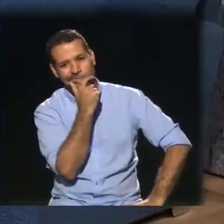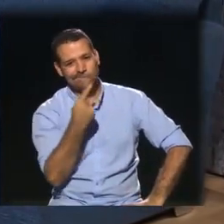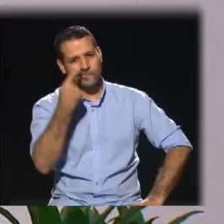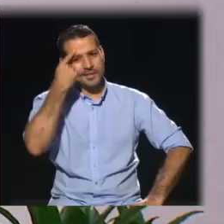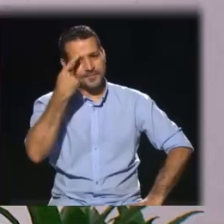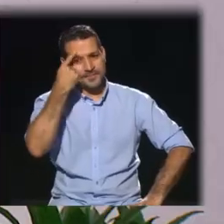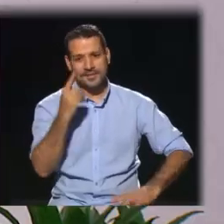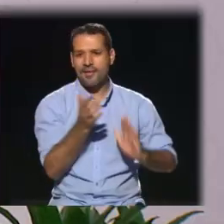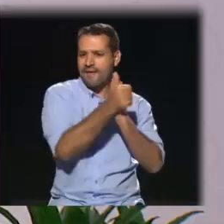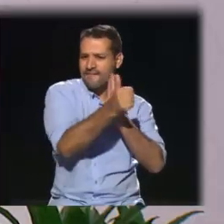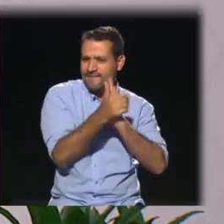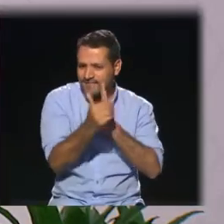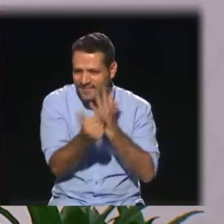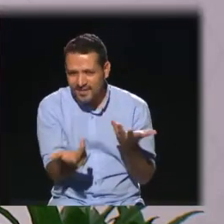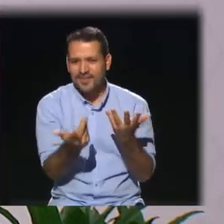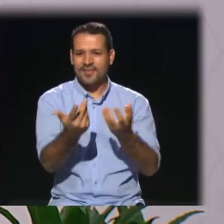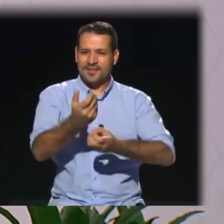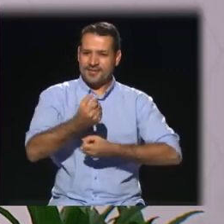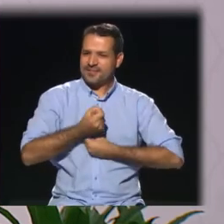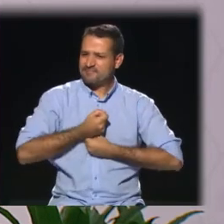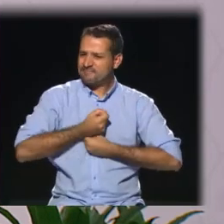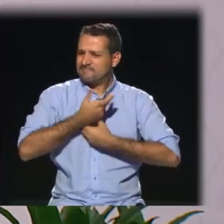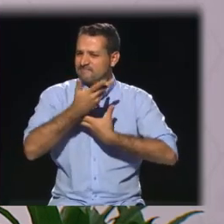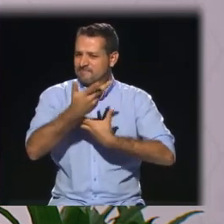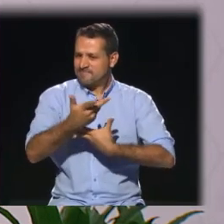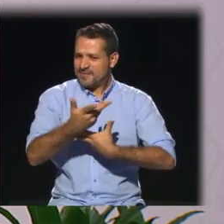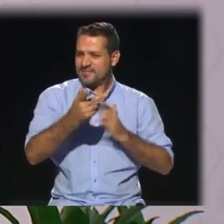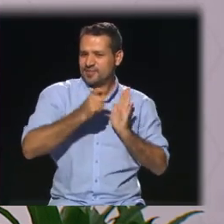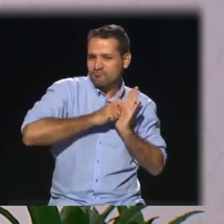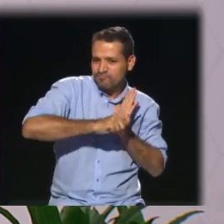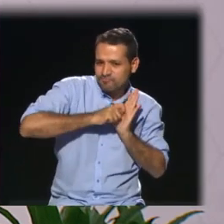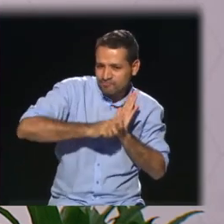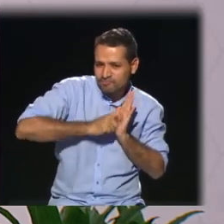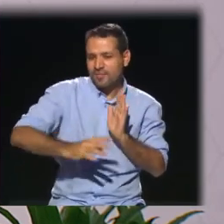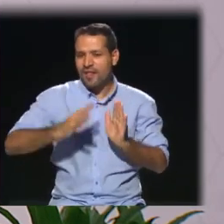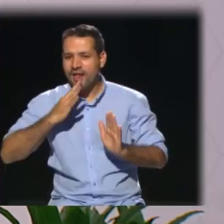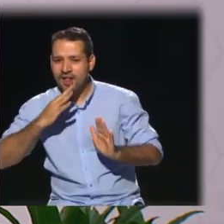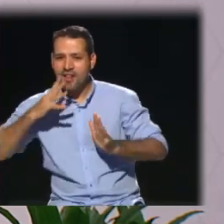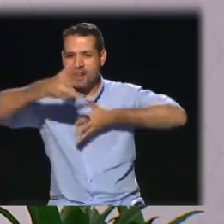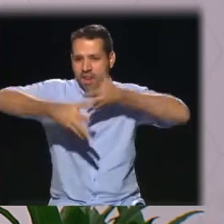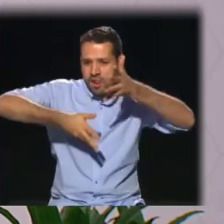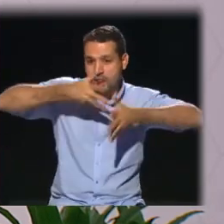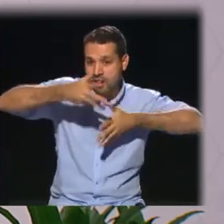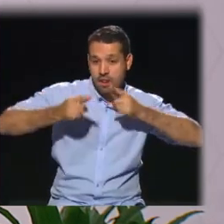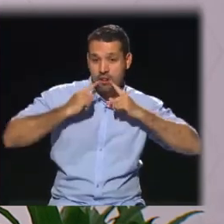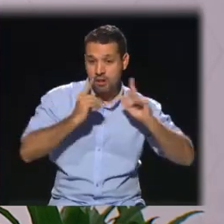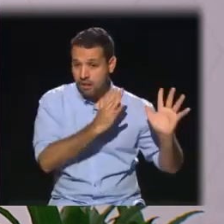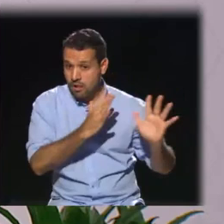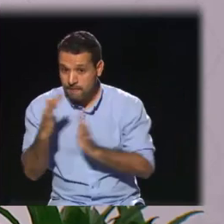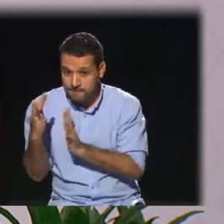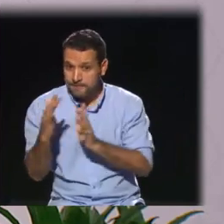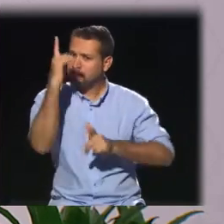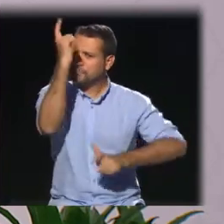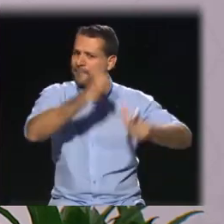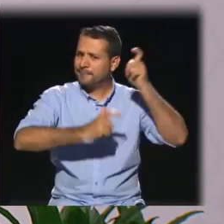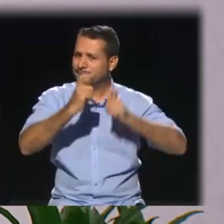estas habilidades, tanto en la expresión, digamos, de escrita, oral. Entonces, a estas personas que nos acompañan y que siempre nos